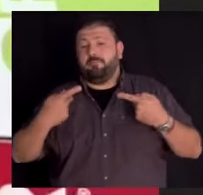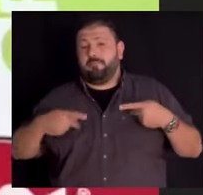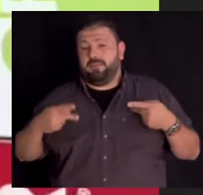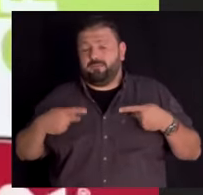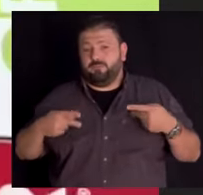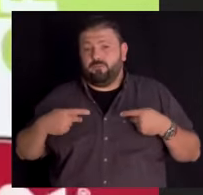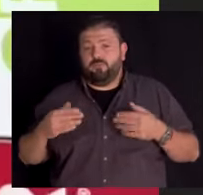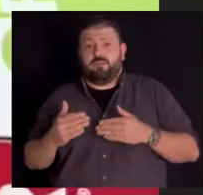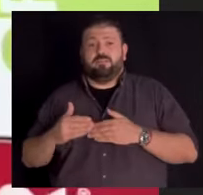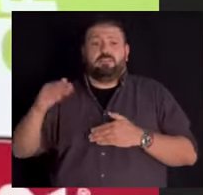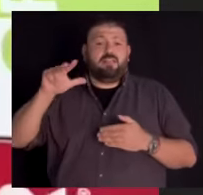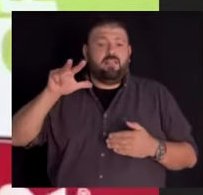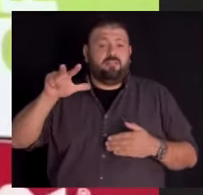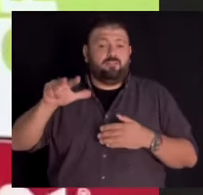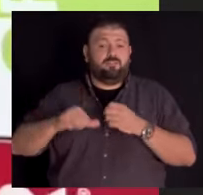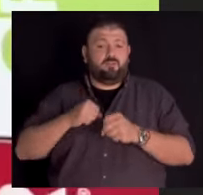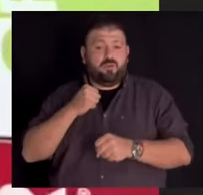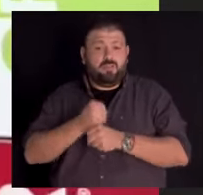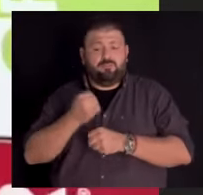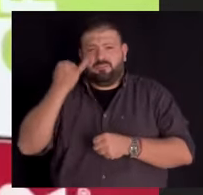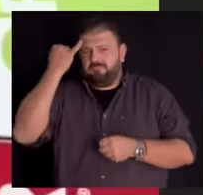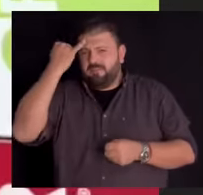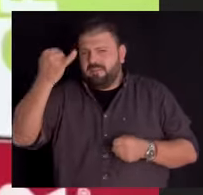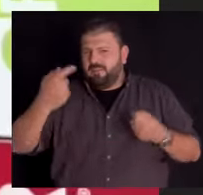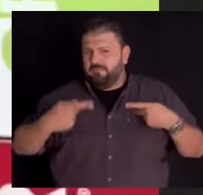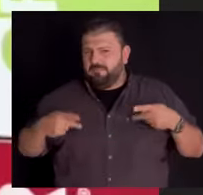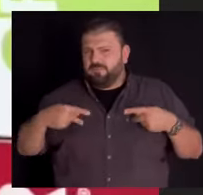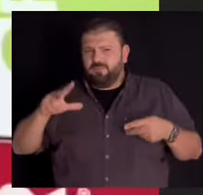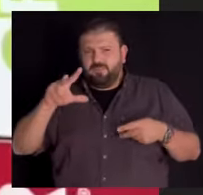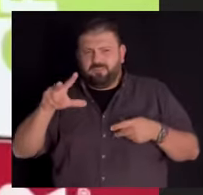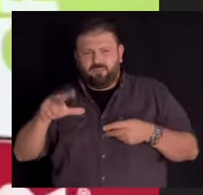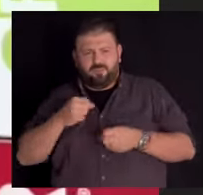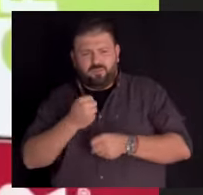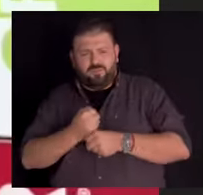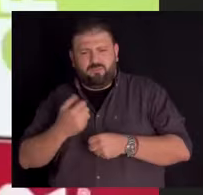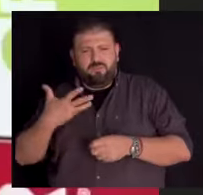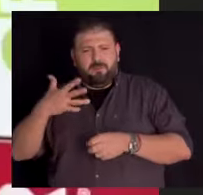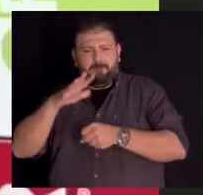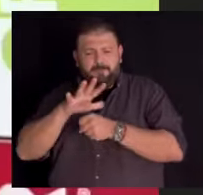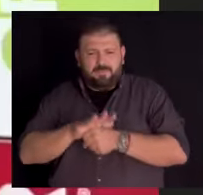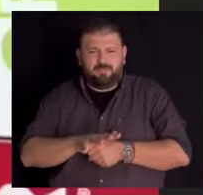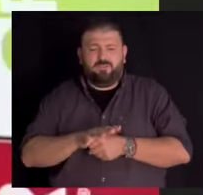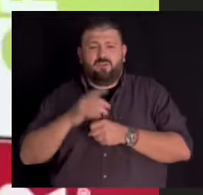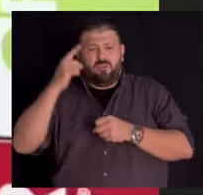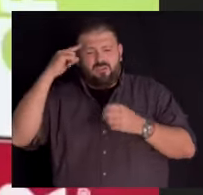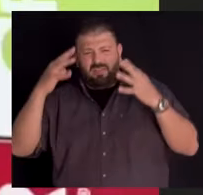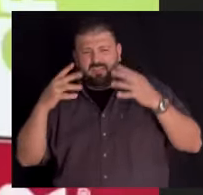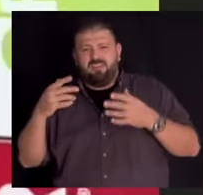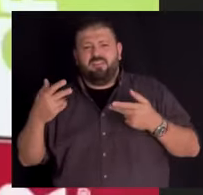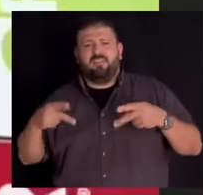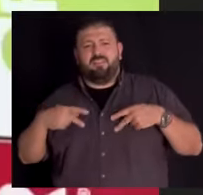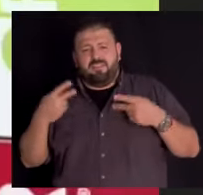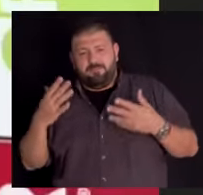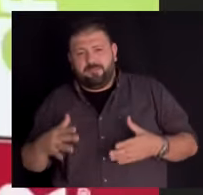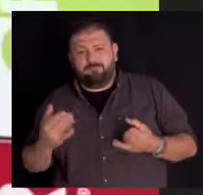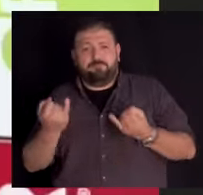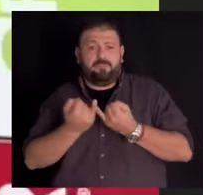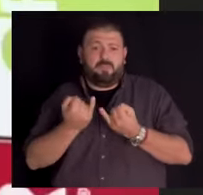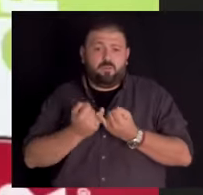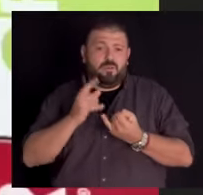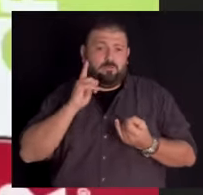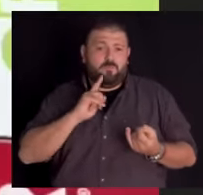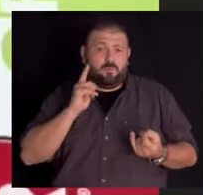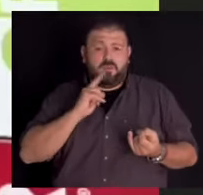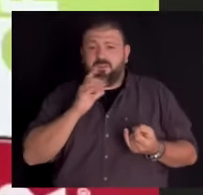años, imagínate una persona de 18 años estresada y que bajan sus hormonas. Bueno, si es una mujer, pues ni siquiera